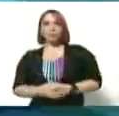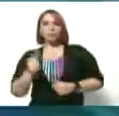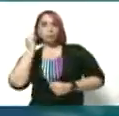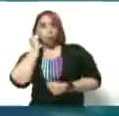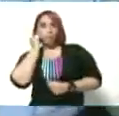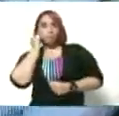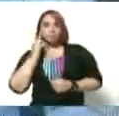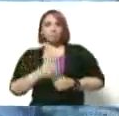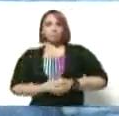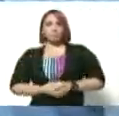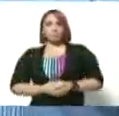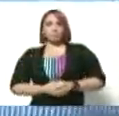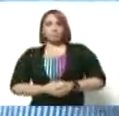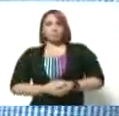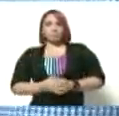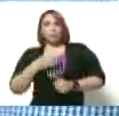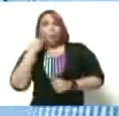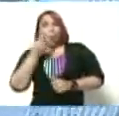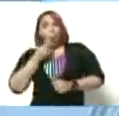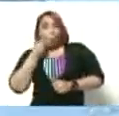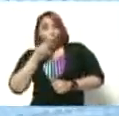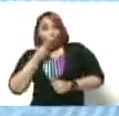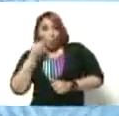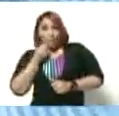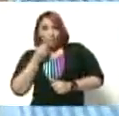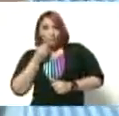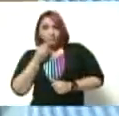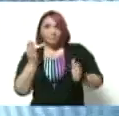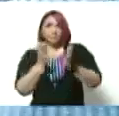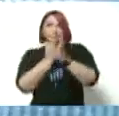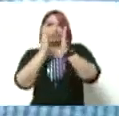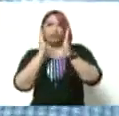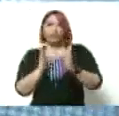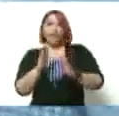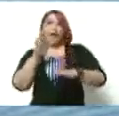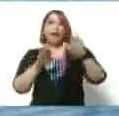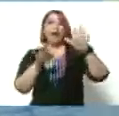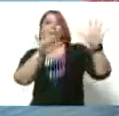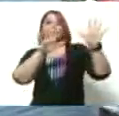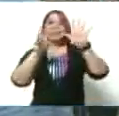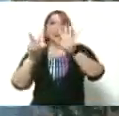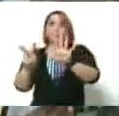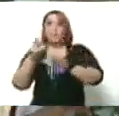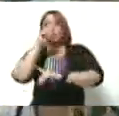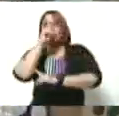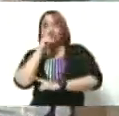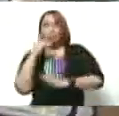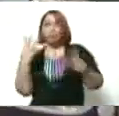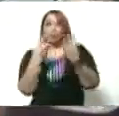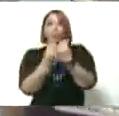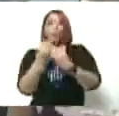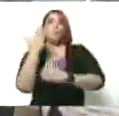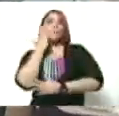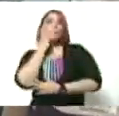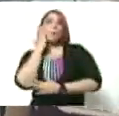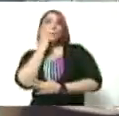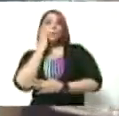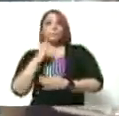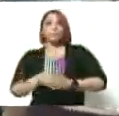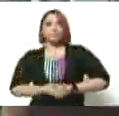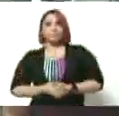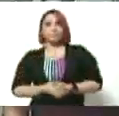michelle y tenía es una jovencita ella es estudiante tiene apenas 17 años está con su mamá vanessa y